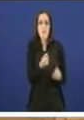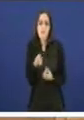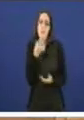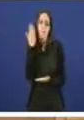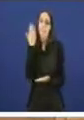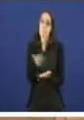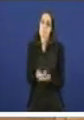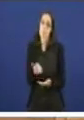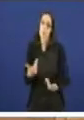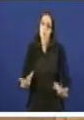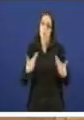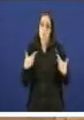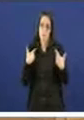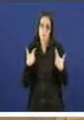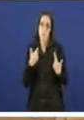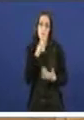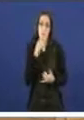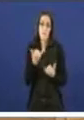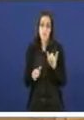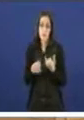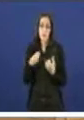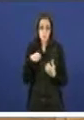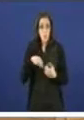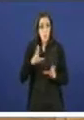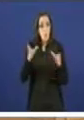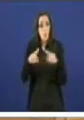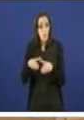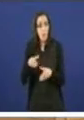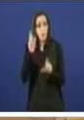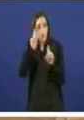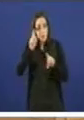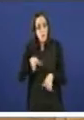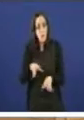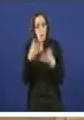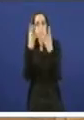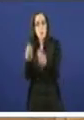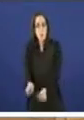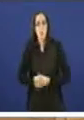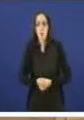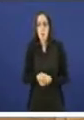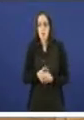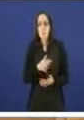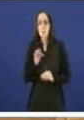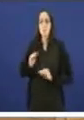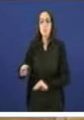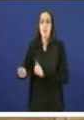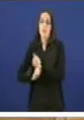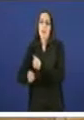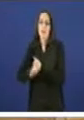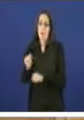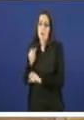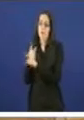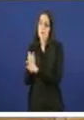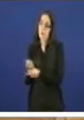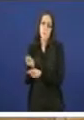maioría dos casos están a ser entendidos polas propias comunidades educativas. Fronto a estrategia da oposición, como conselleiro, quero